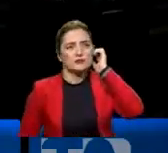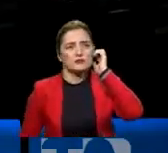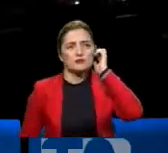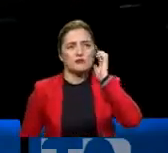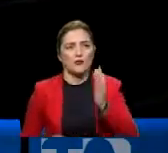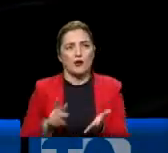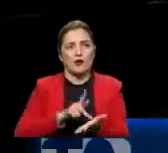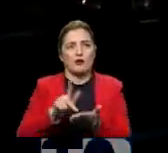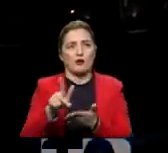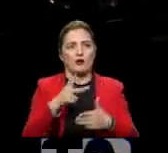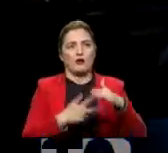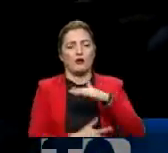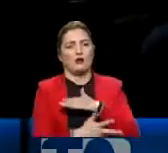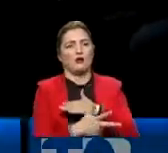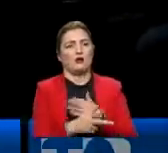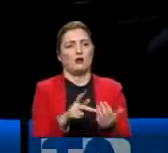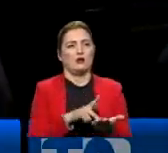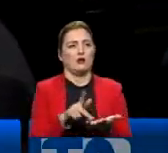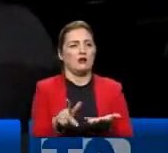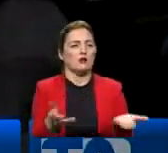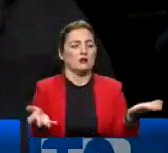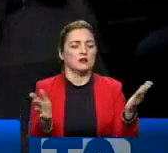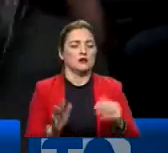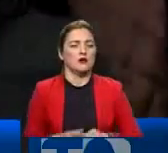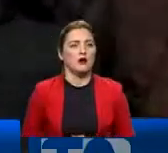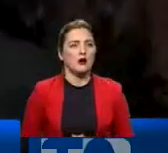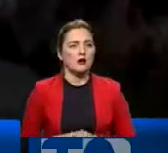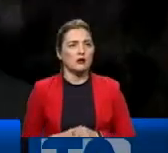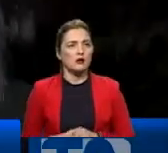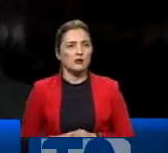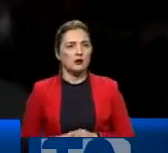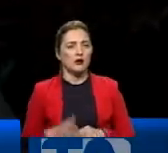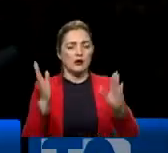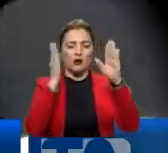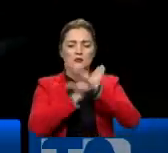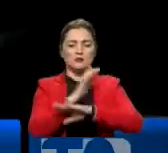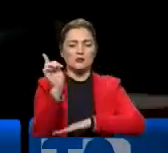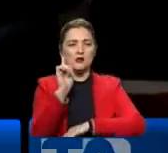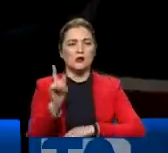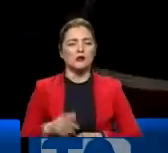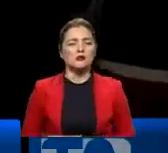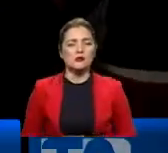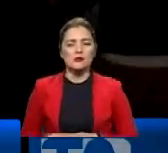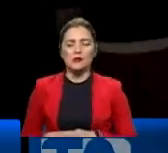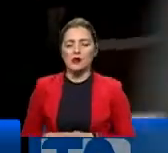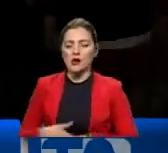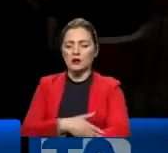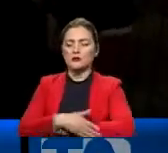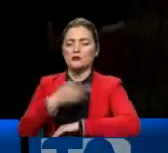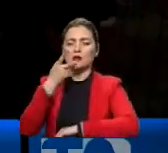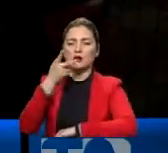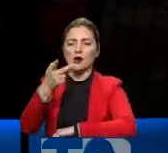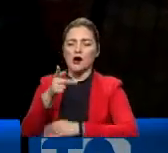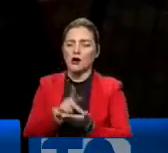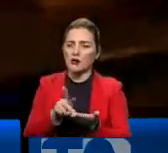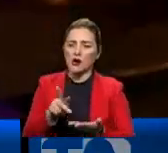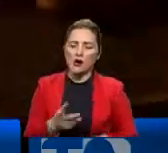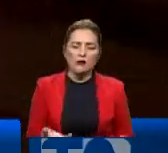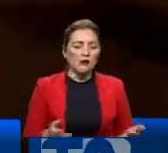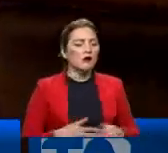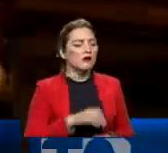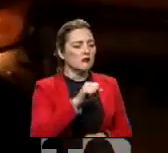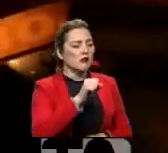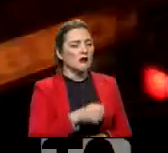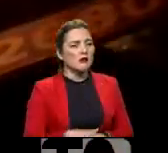Estamos pagando parqueadero, nosotros nos cobraron por pagar parqueadero. No estamos gratis. Pero en la vía pública les han cobrado. Sí, nos cobran.